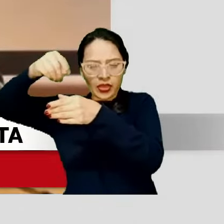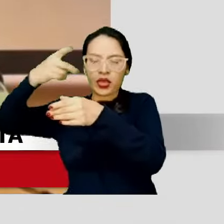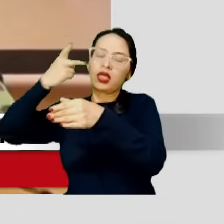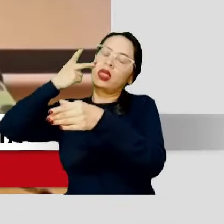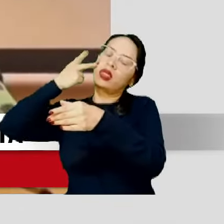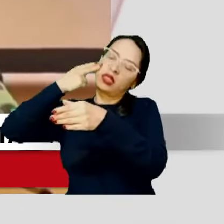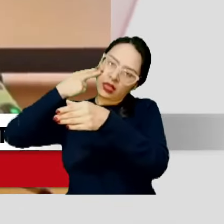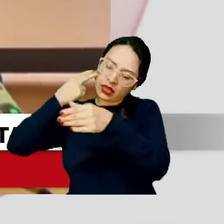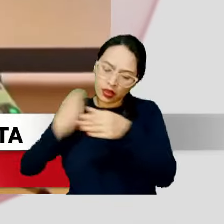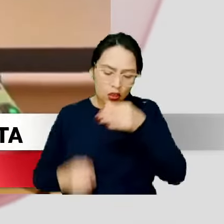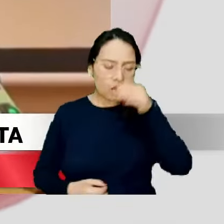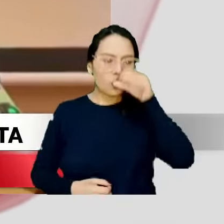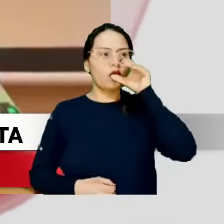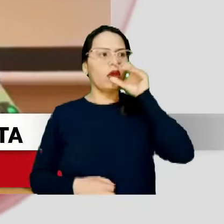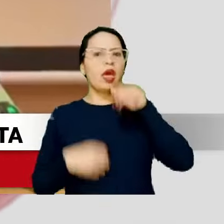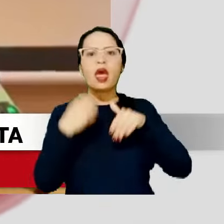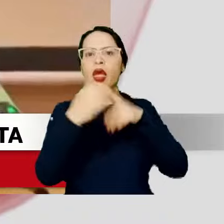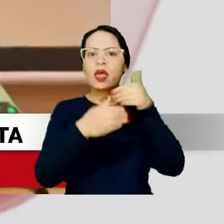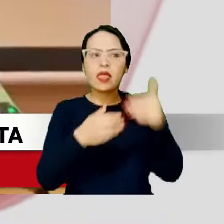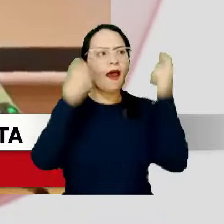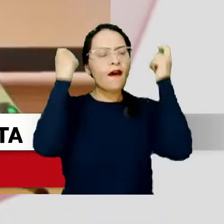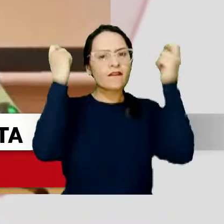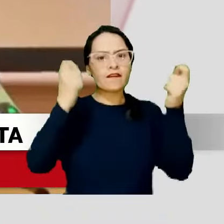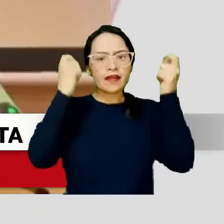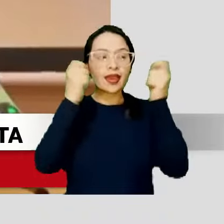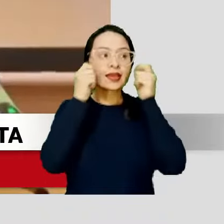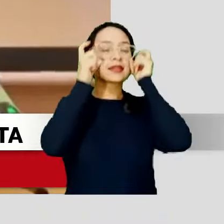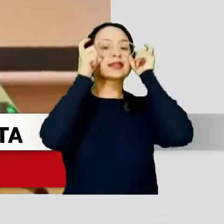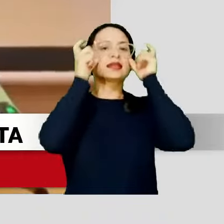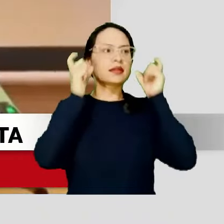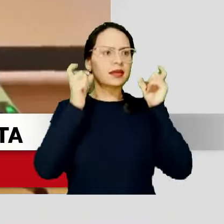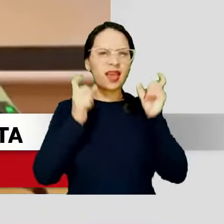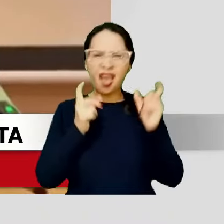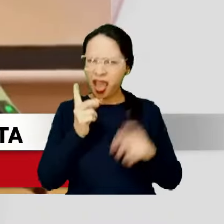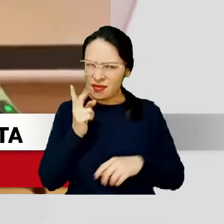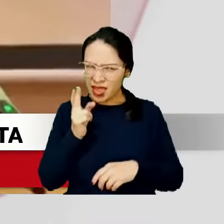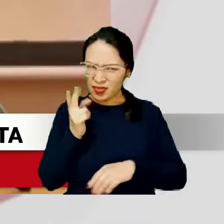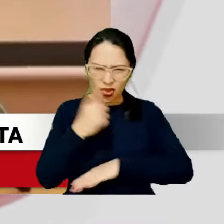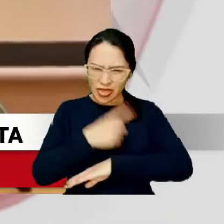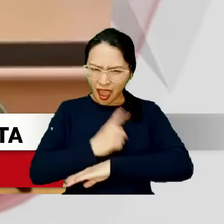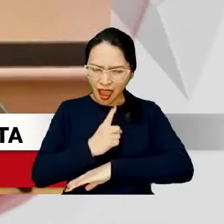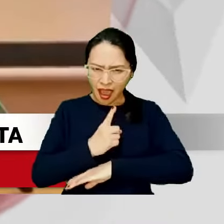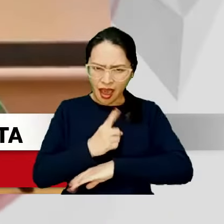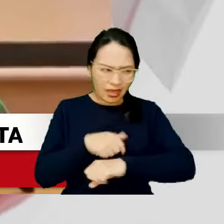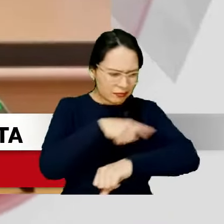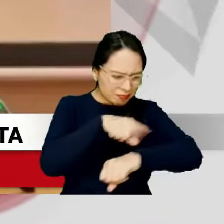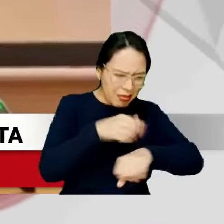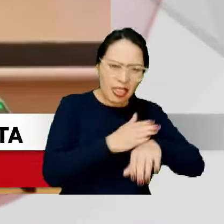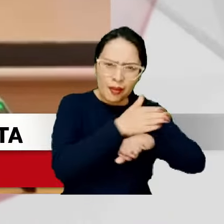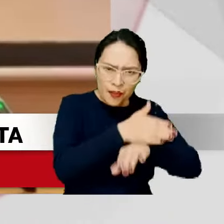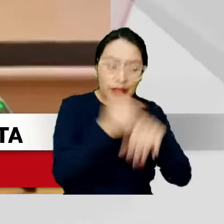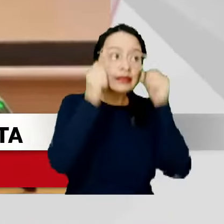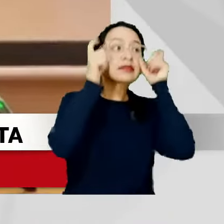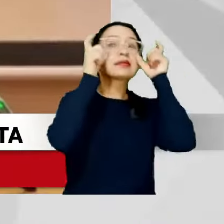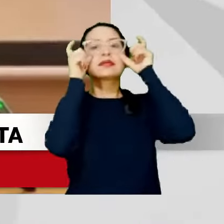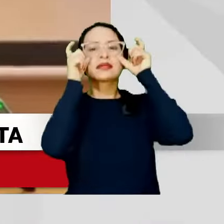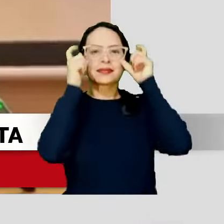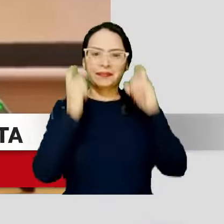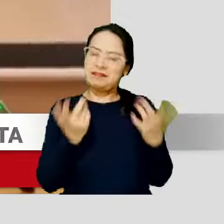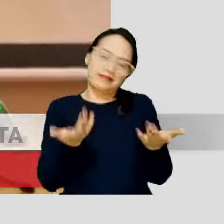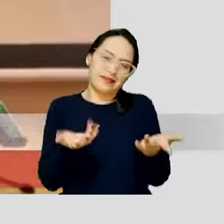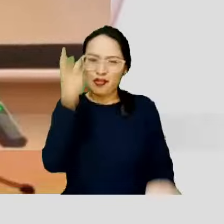fiesta de graduación el mismo día que supuestamente habría sido afectada o al día siguiente. Teoría poco responsable decir que